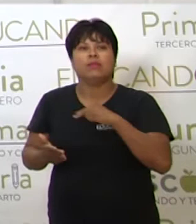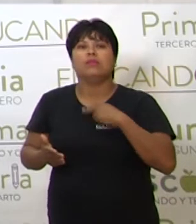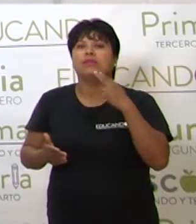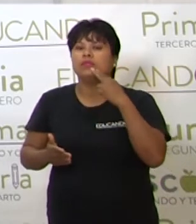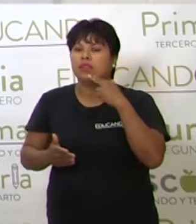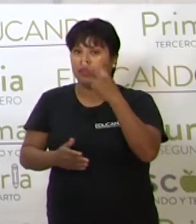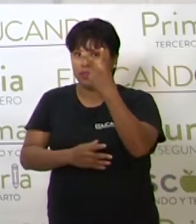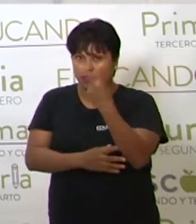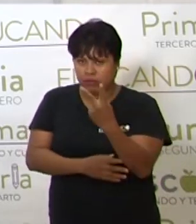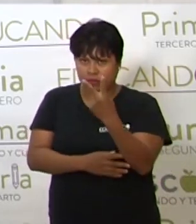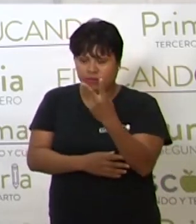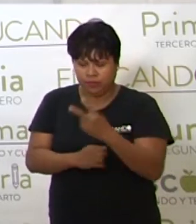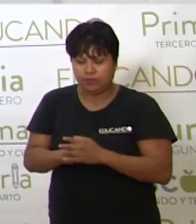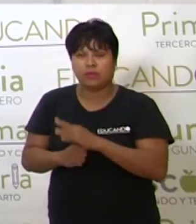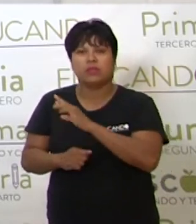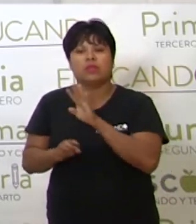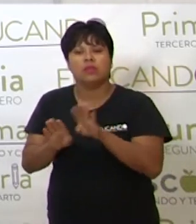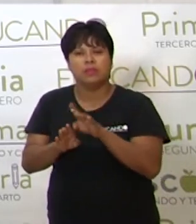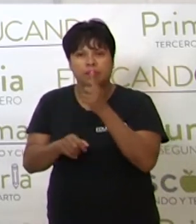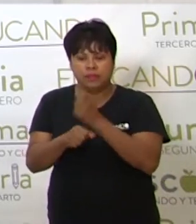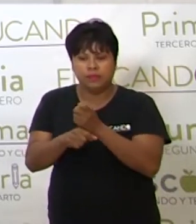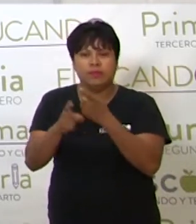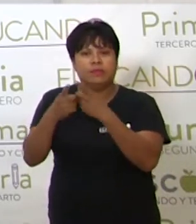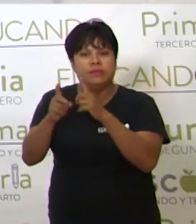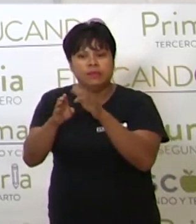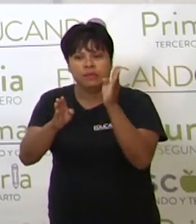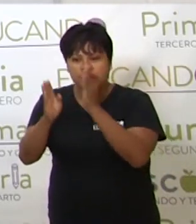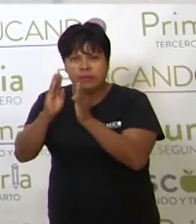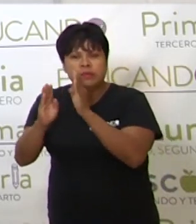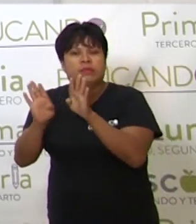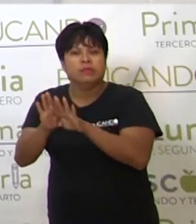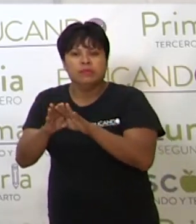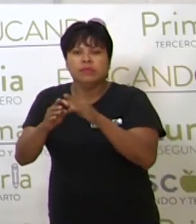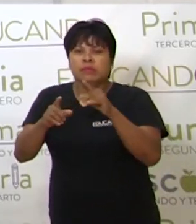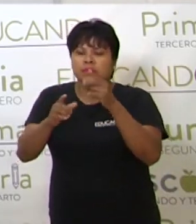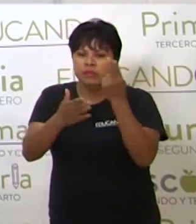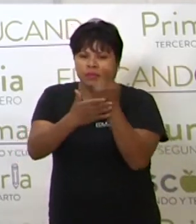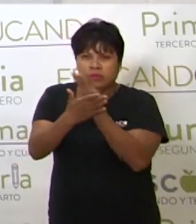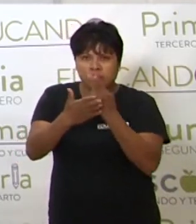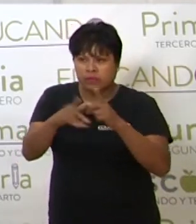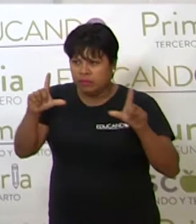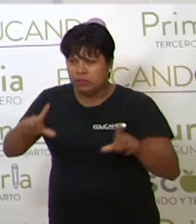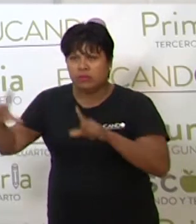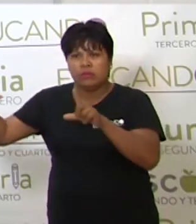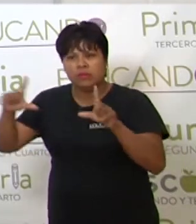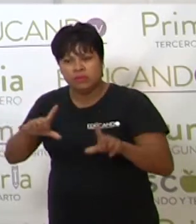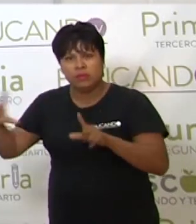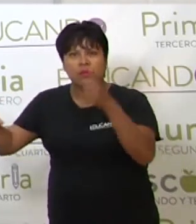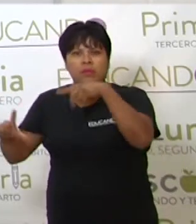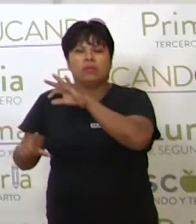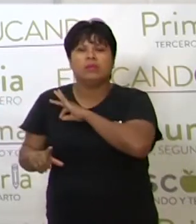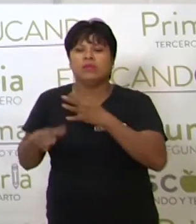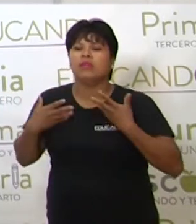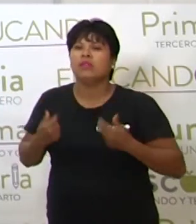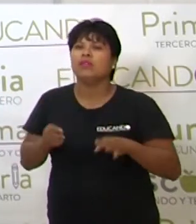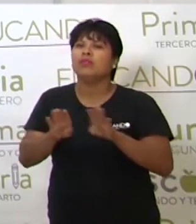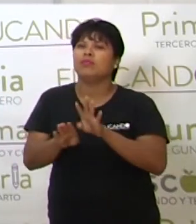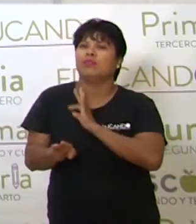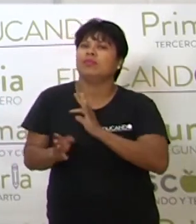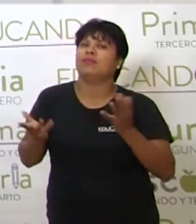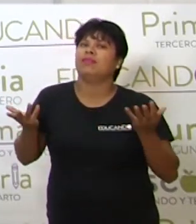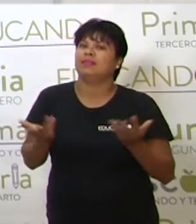estrategias la primera es desarrollar este bueno gráficamente representarlo para que podamos comprender cómo podemos hacer